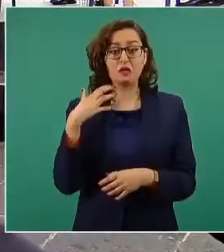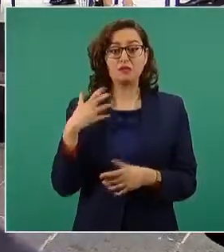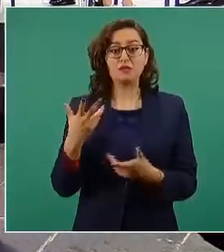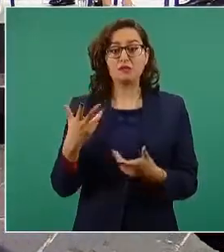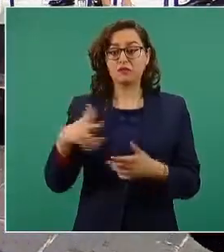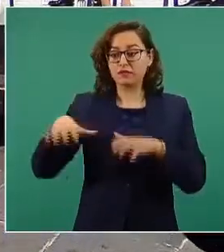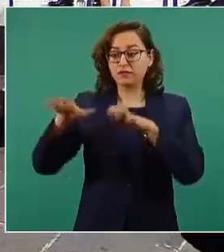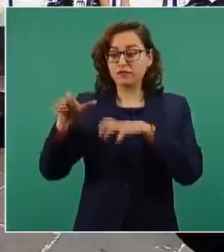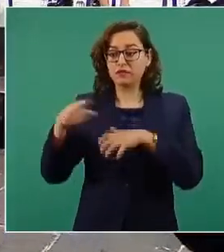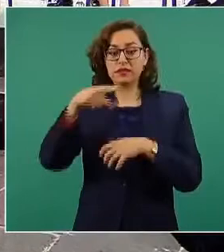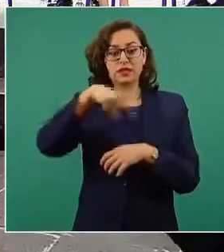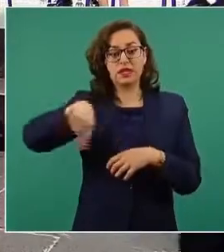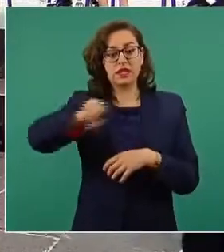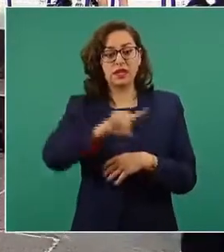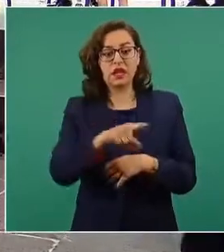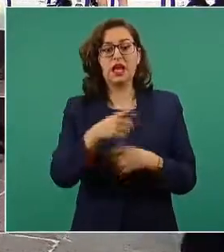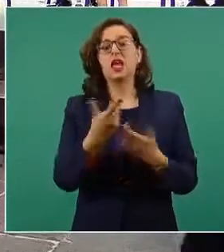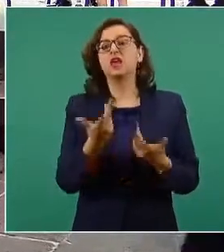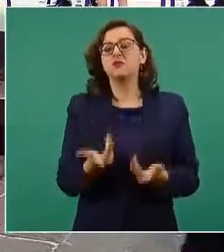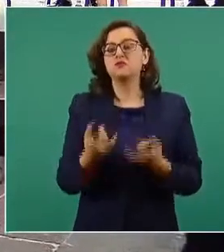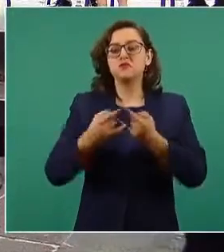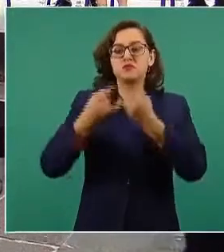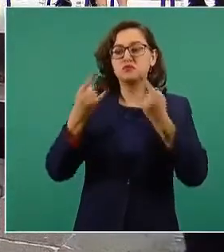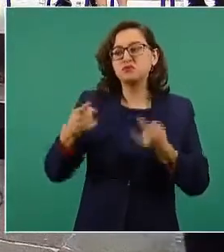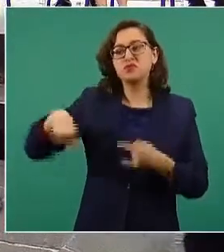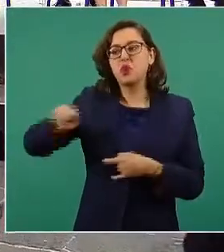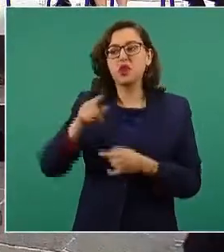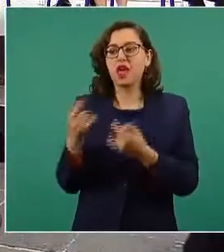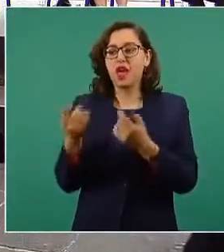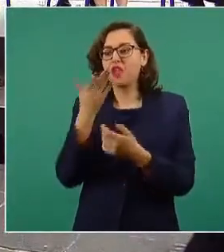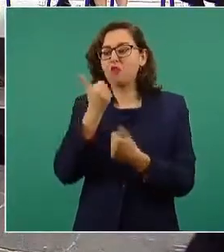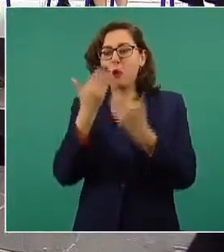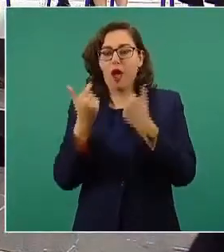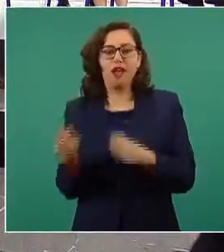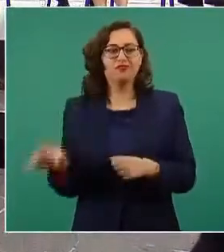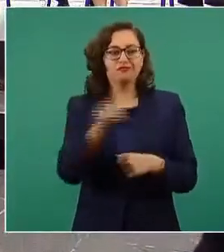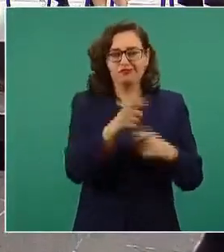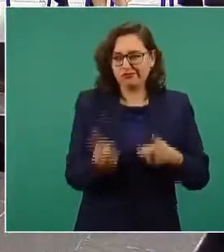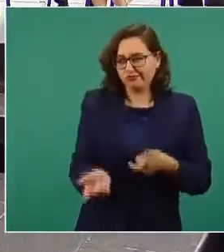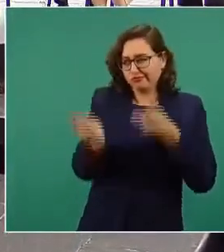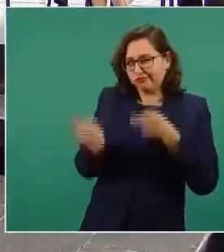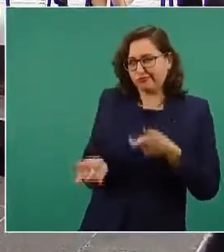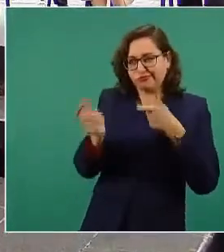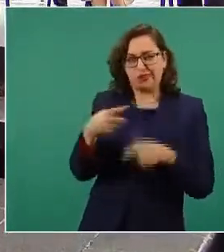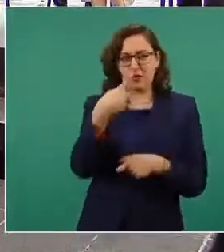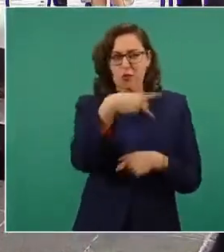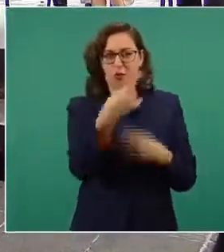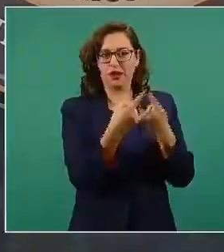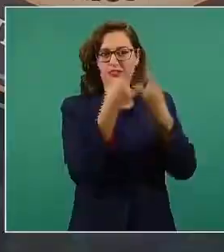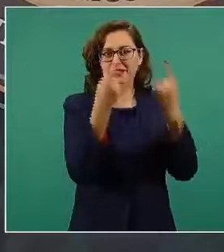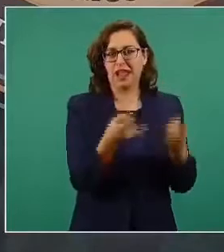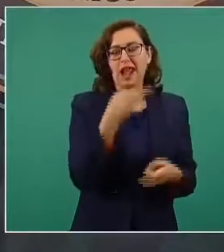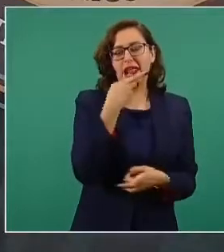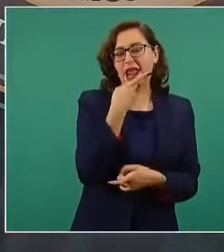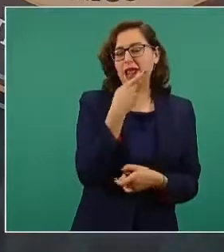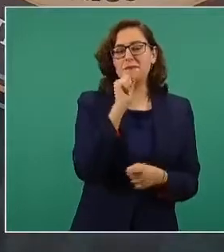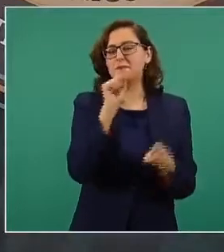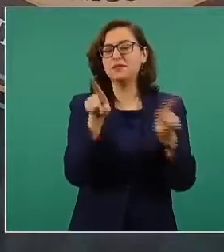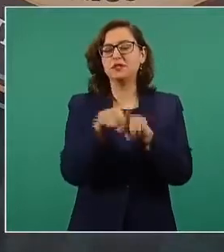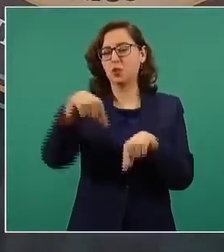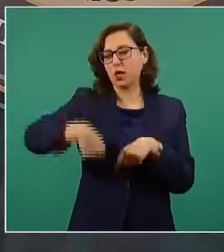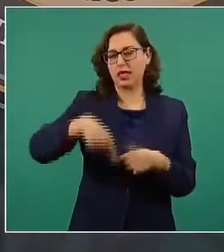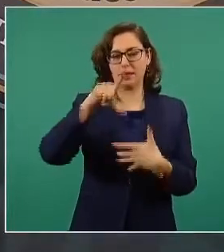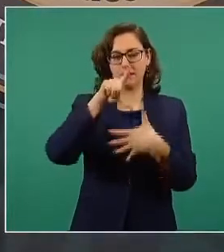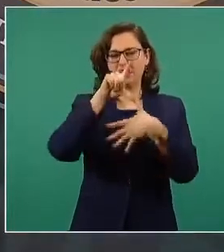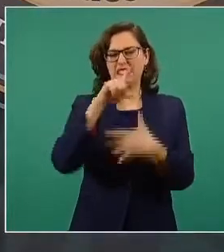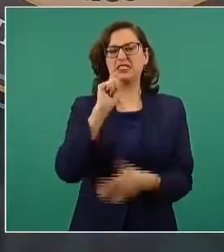historiadores, las historias de caza van a alabar a los cazadores. Las historias latinoamericanas fueron